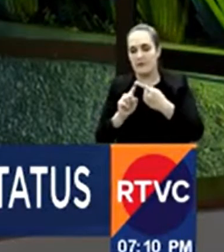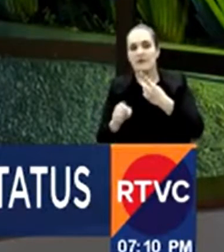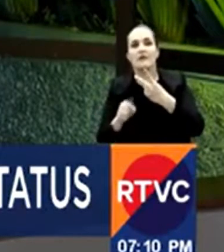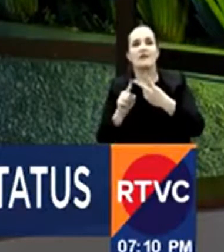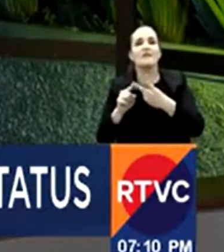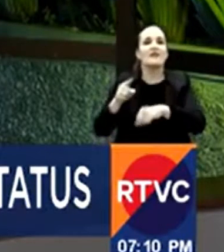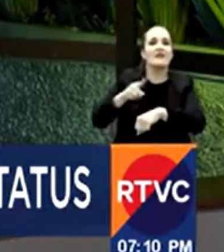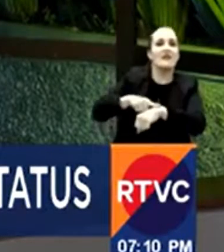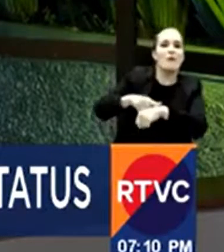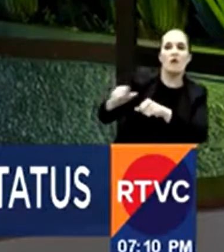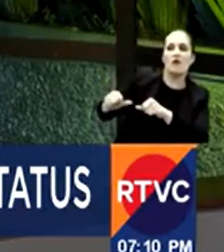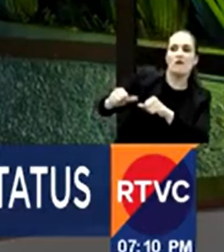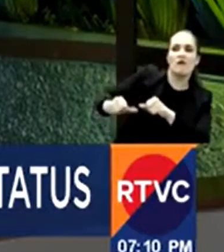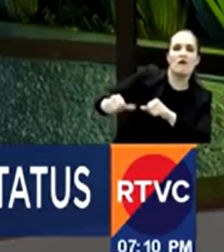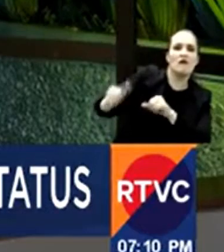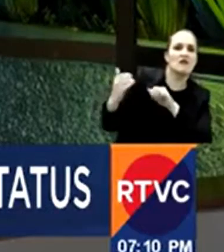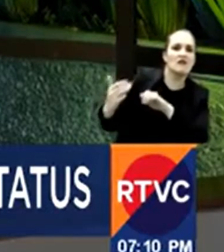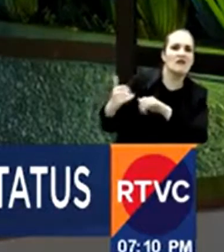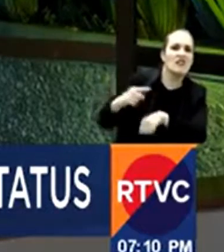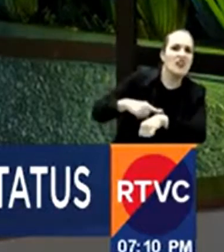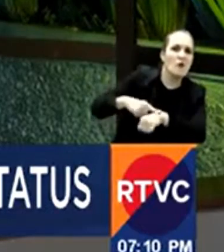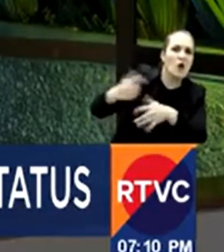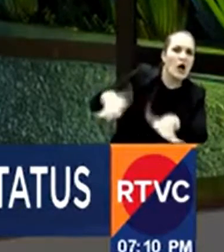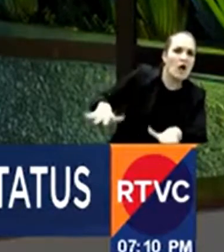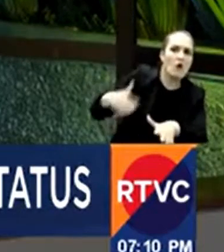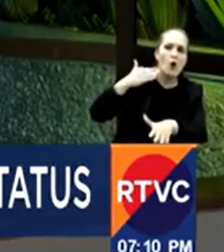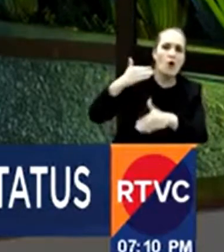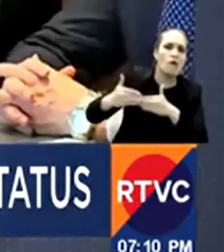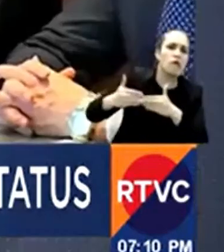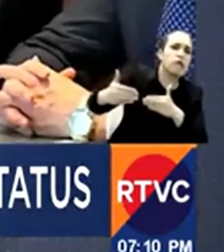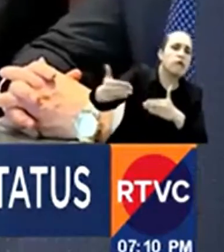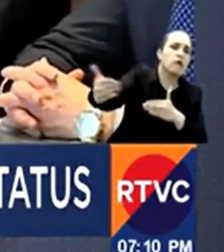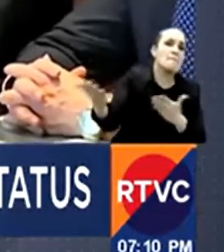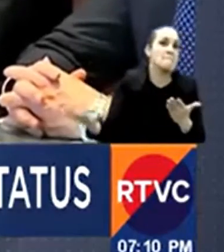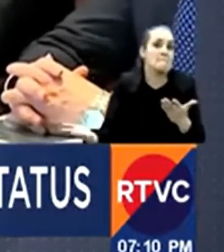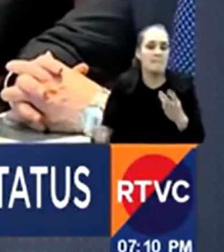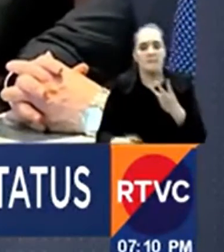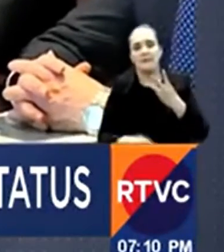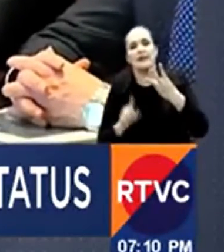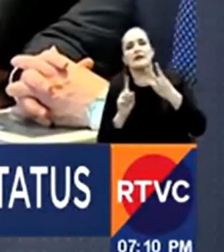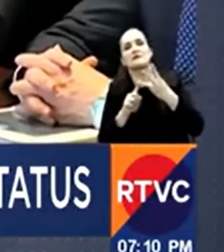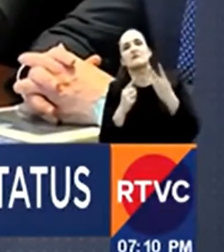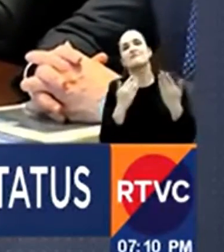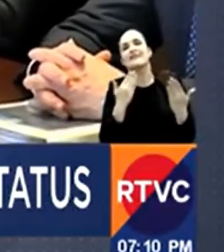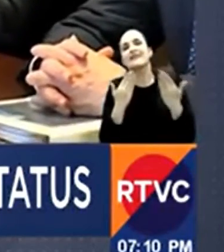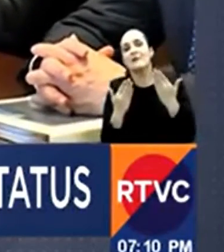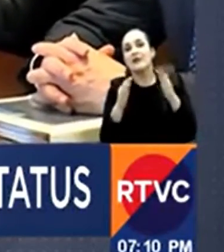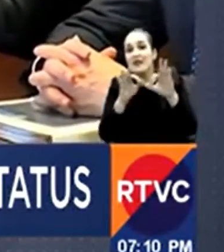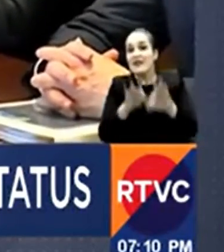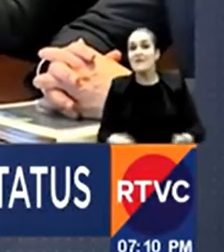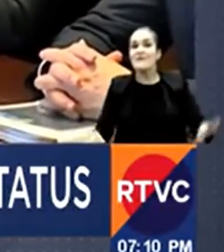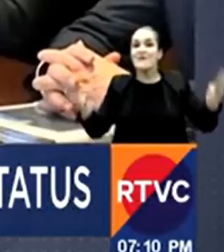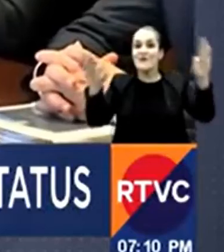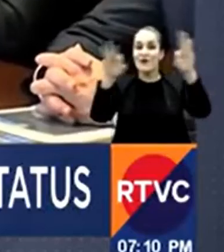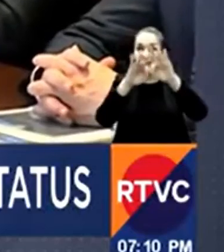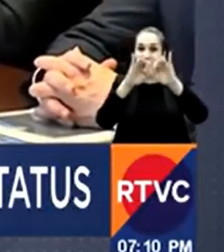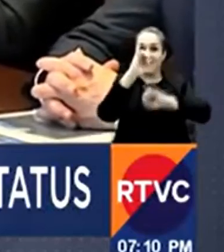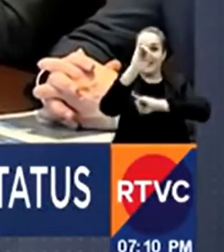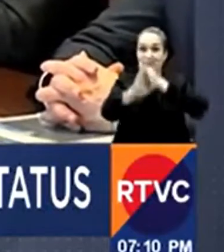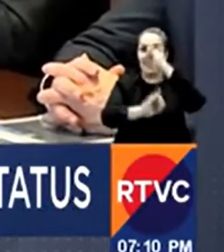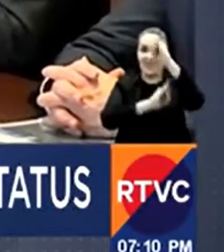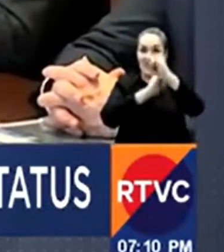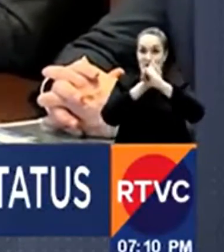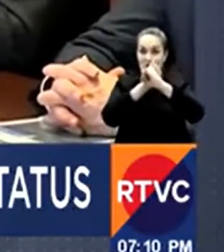va a tener, y tercero, de un factor muy importante que la prensa internacional, por ejemplo el New